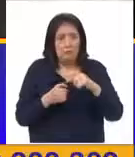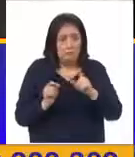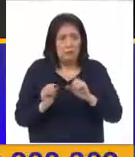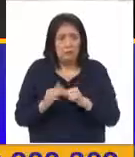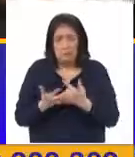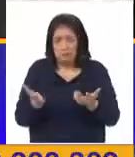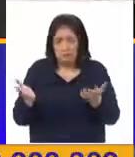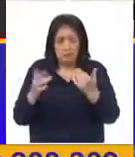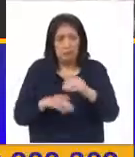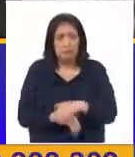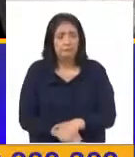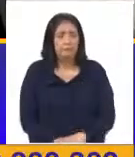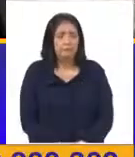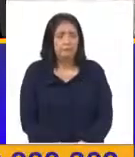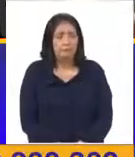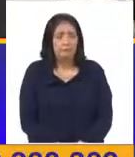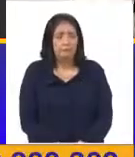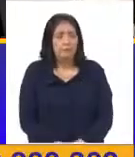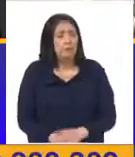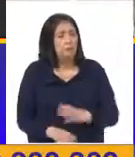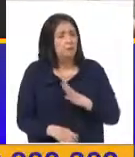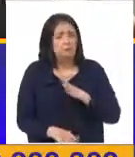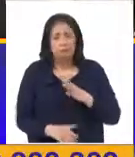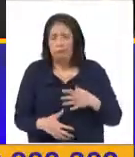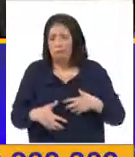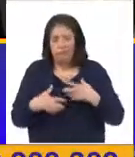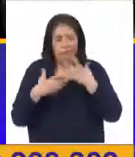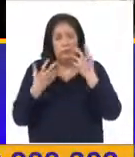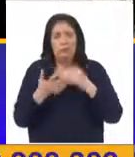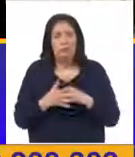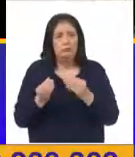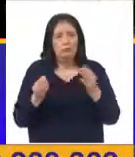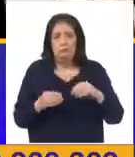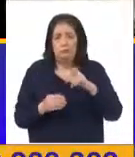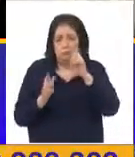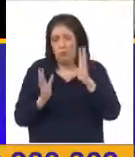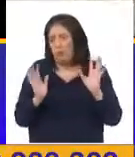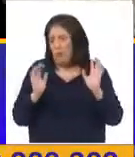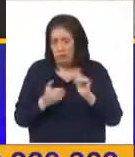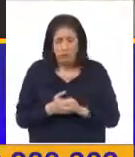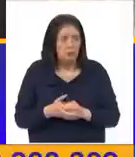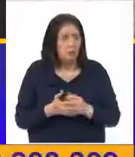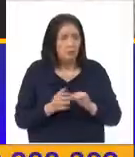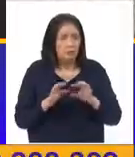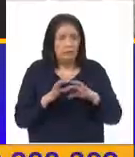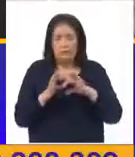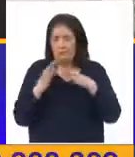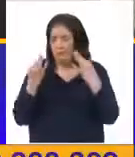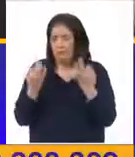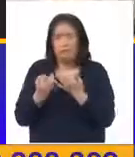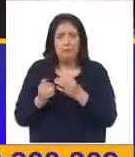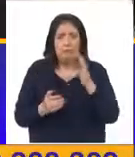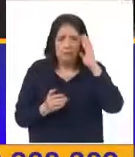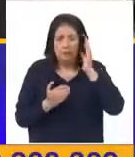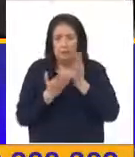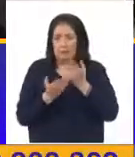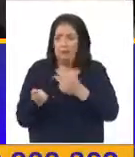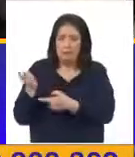esta convocatoria. Bueno, indignado como muchos peruanos y como la gran familia naval que ha venido acá